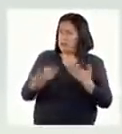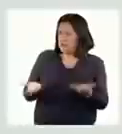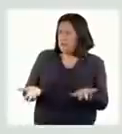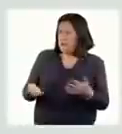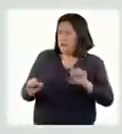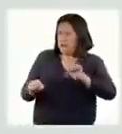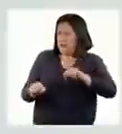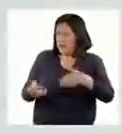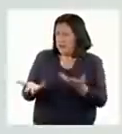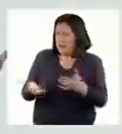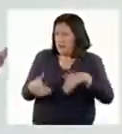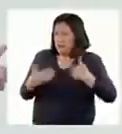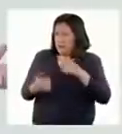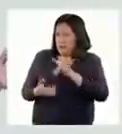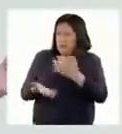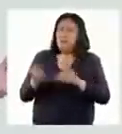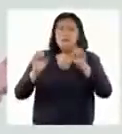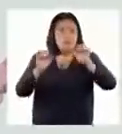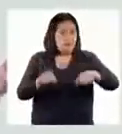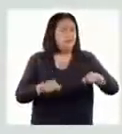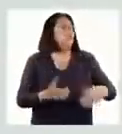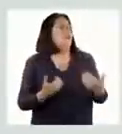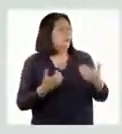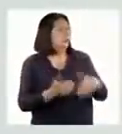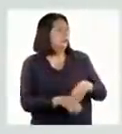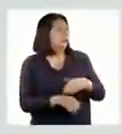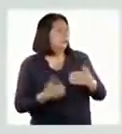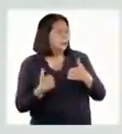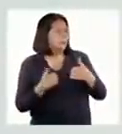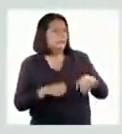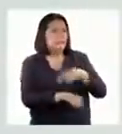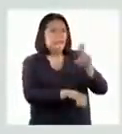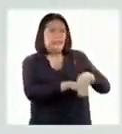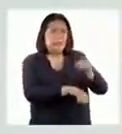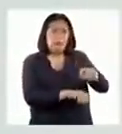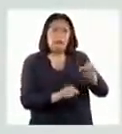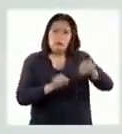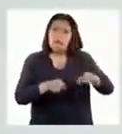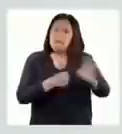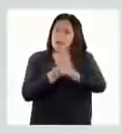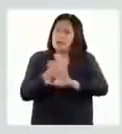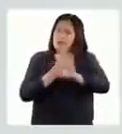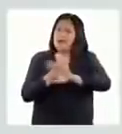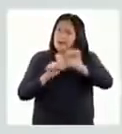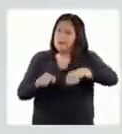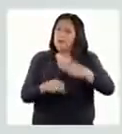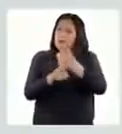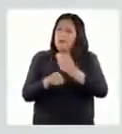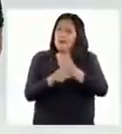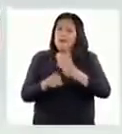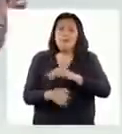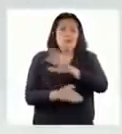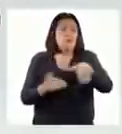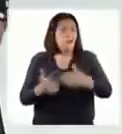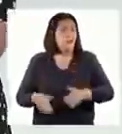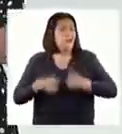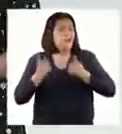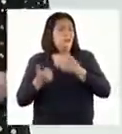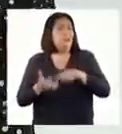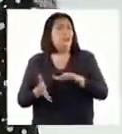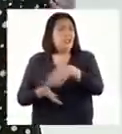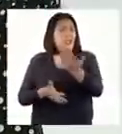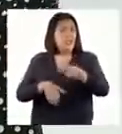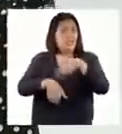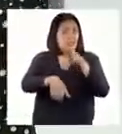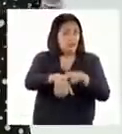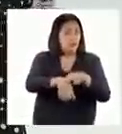existir? Los animales son parte de la naturaleza y protegerlos es también cuidar toda la vida que existe en ella. Por eso hoy